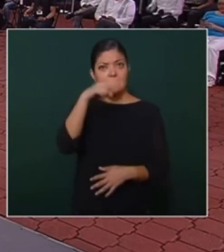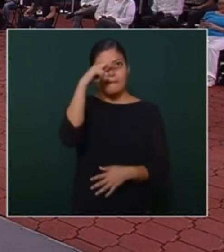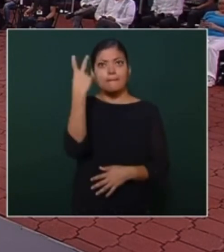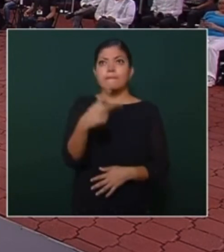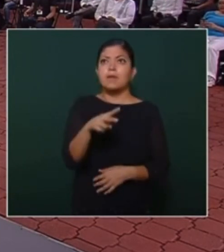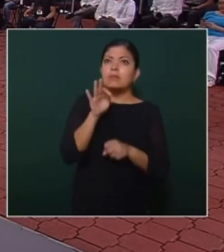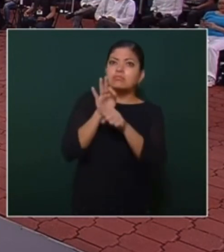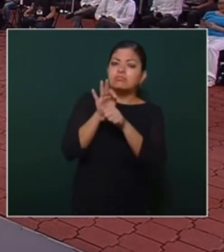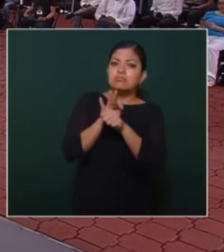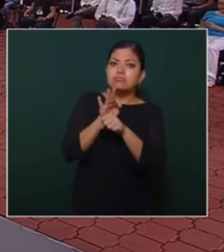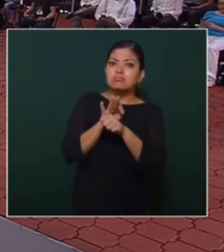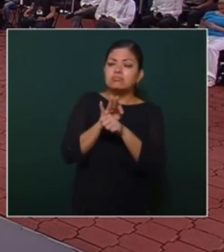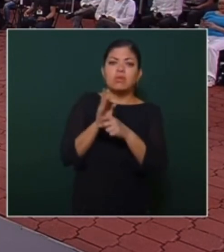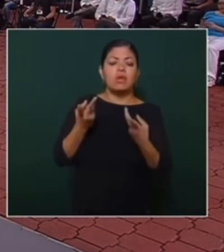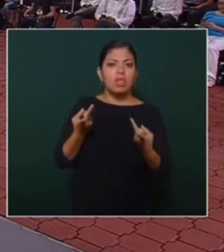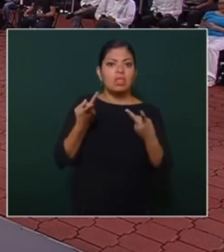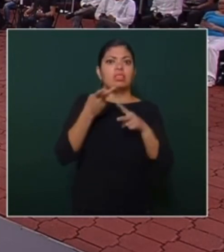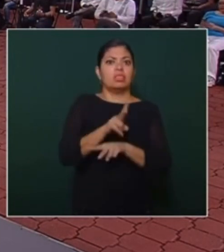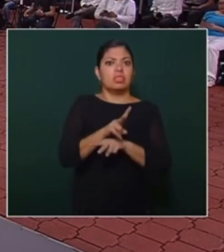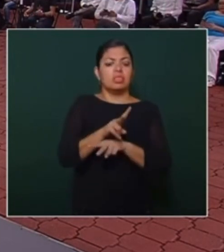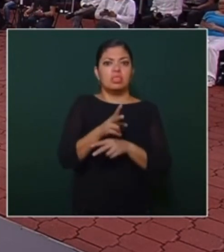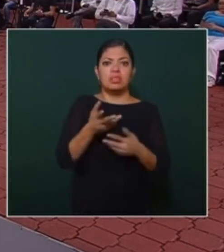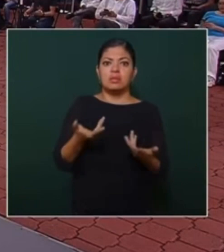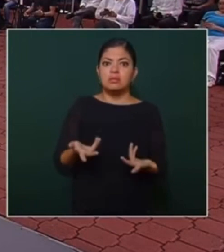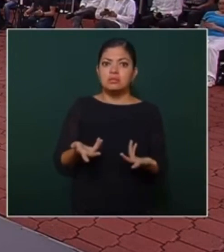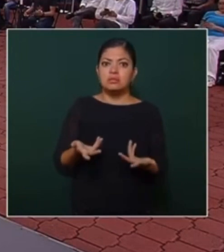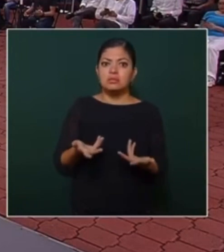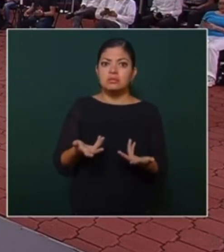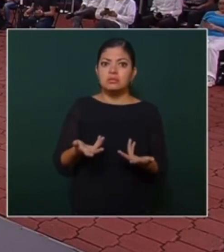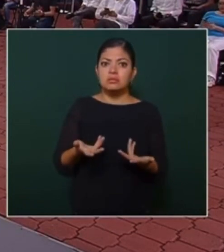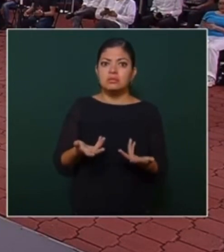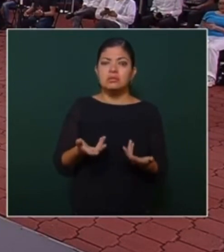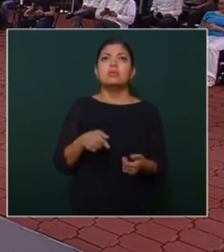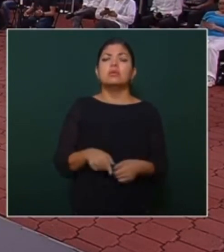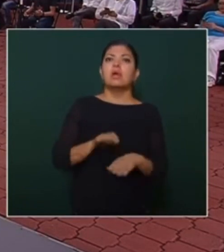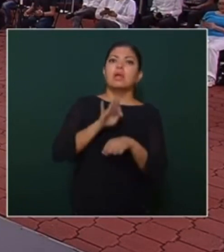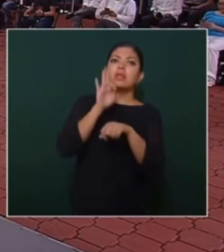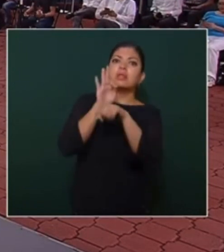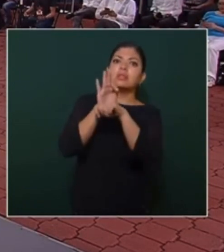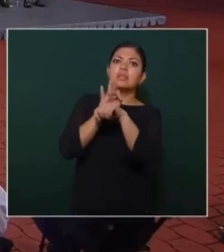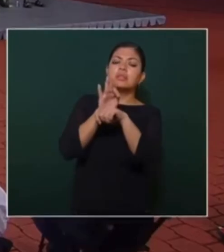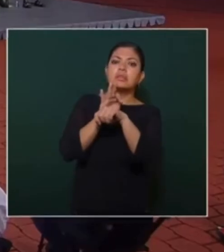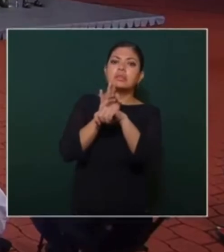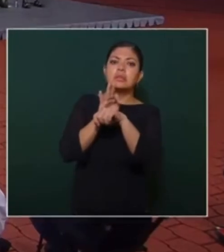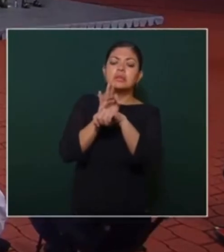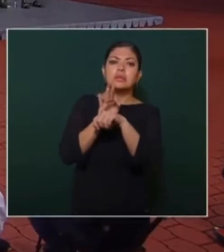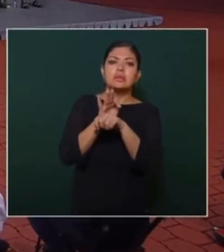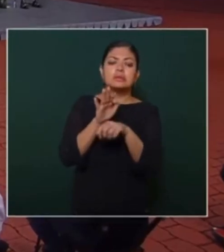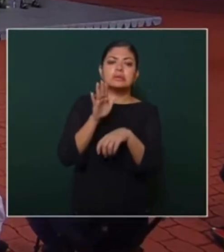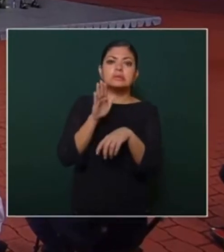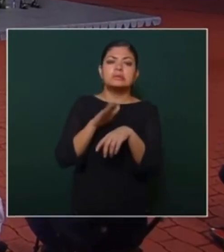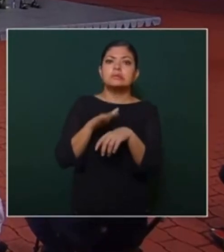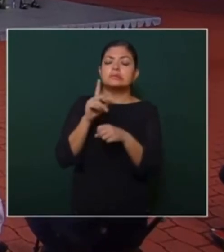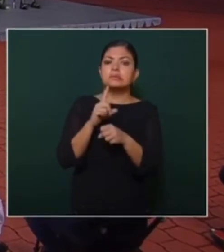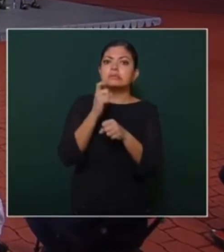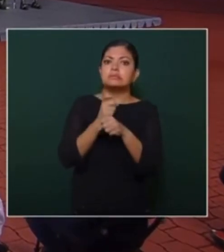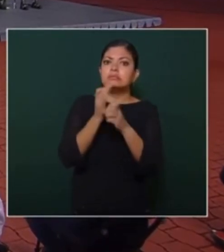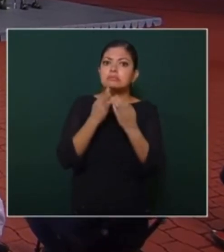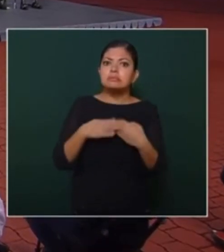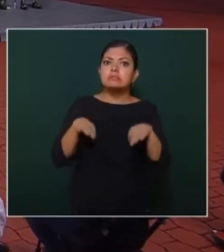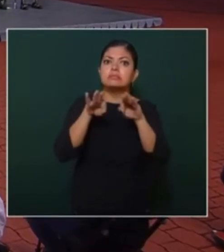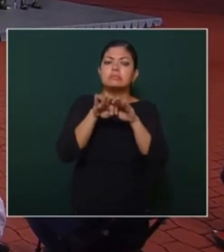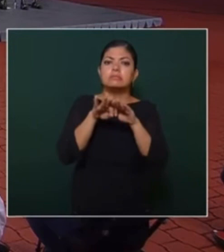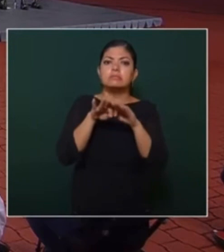que en vez de defender a México, defienden los intereses de países